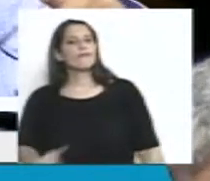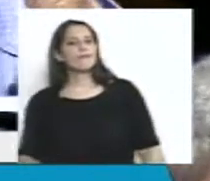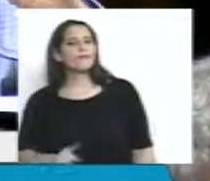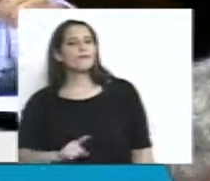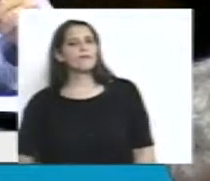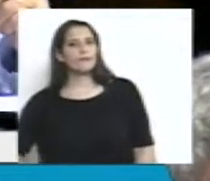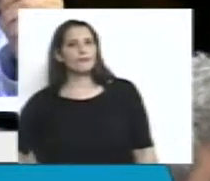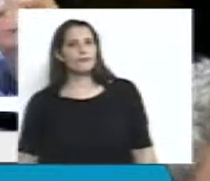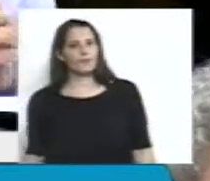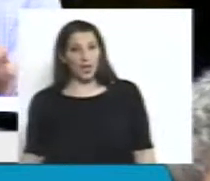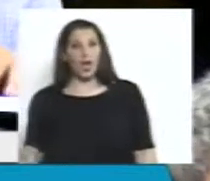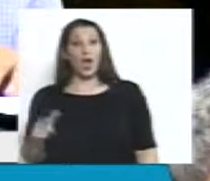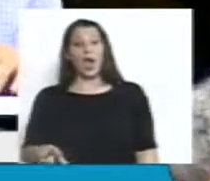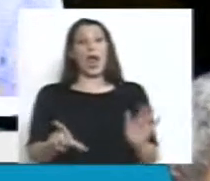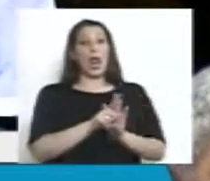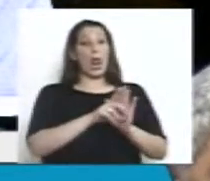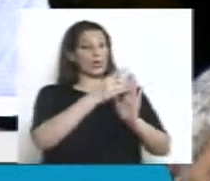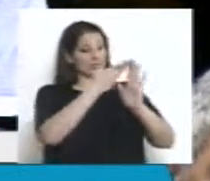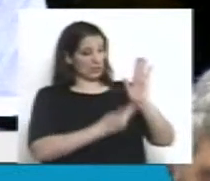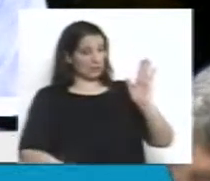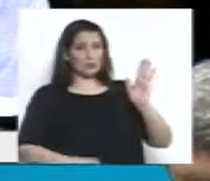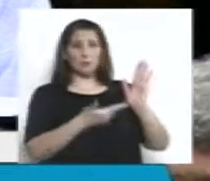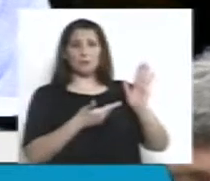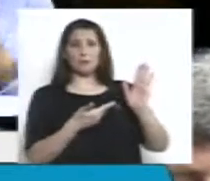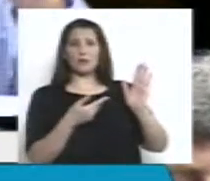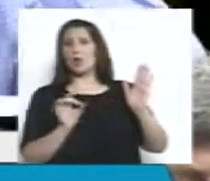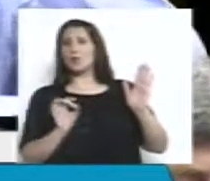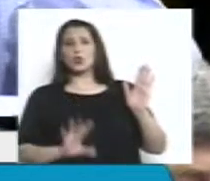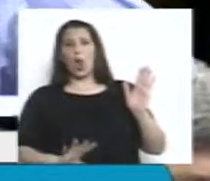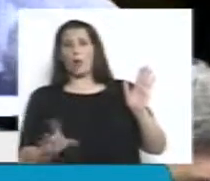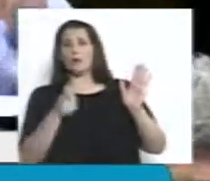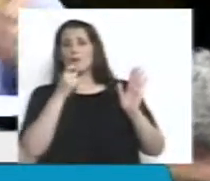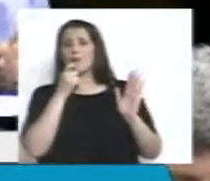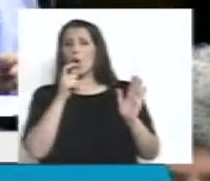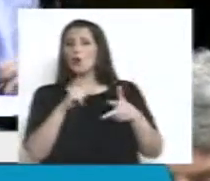este conjunto de leyes, solamente